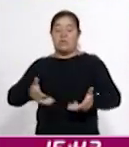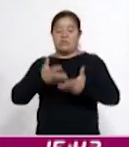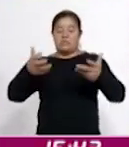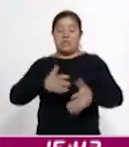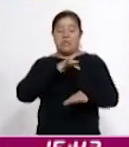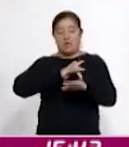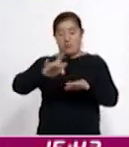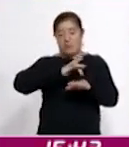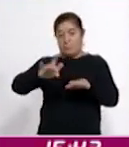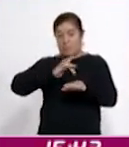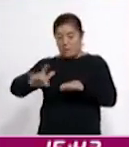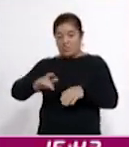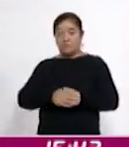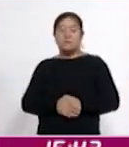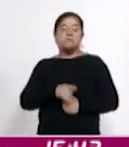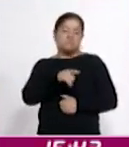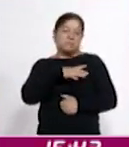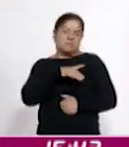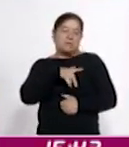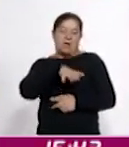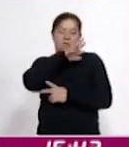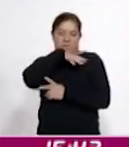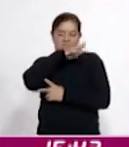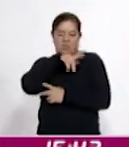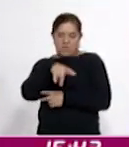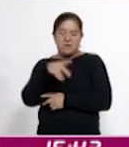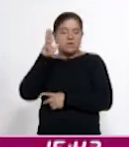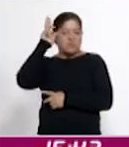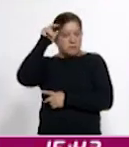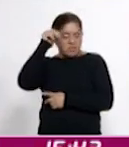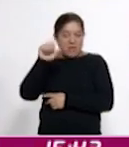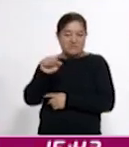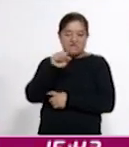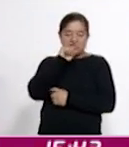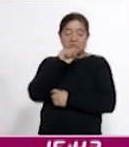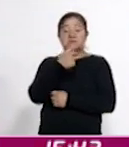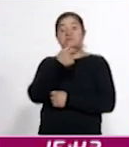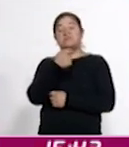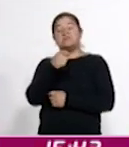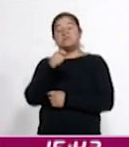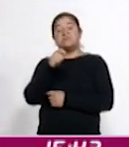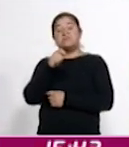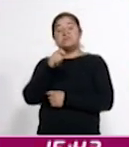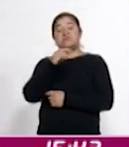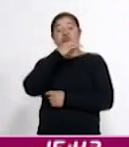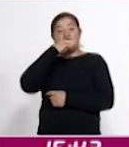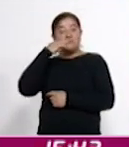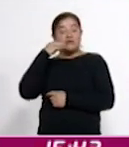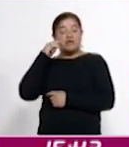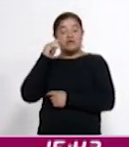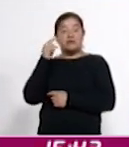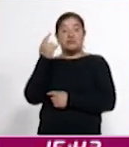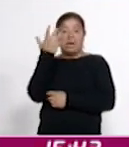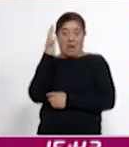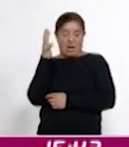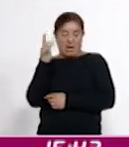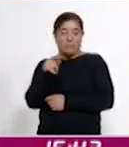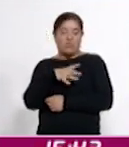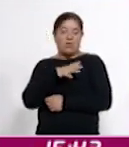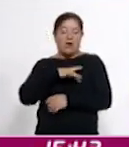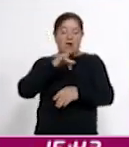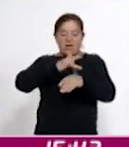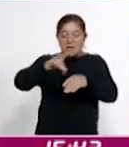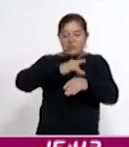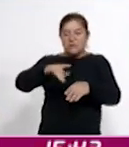que lleva los nopalitos, la cebolla, la zanahoria y chilitos de árbol. Eso es lo que acompaña el platillo, queso,